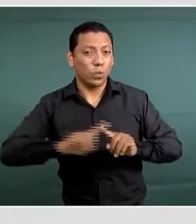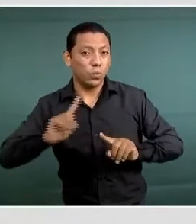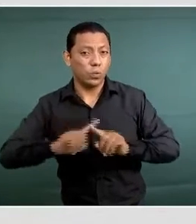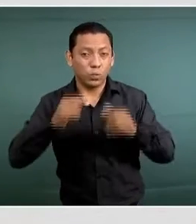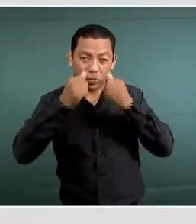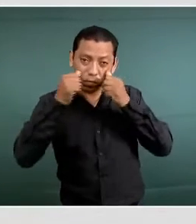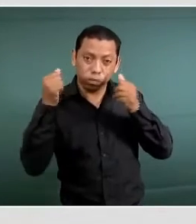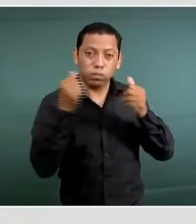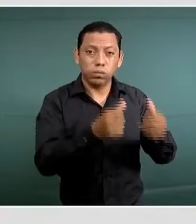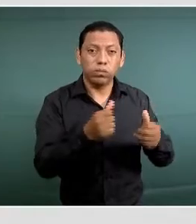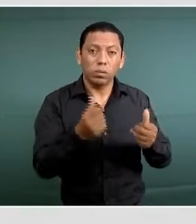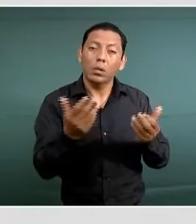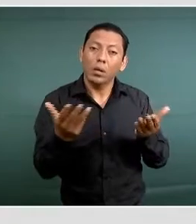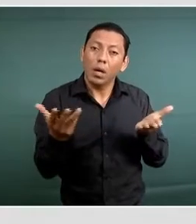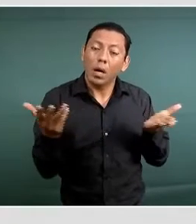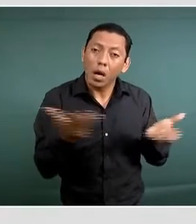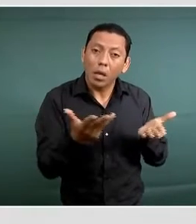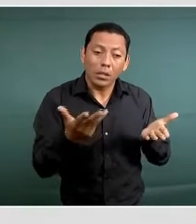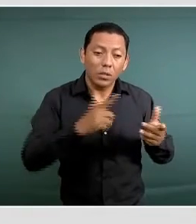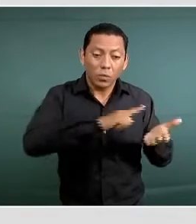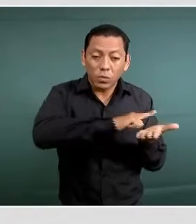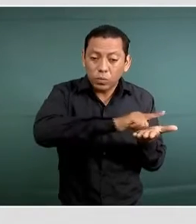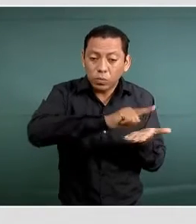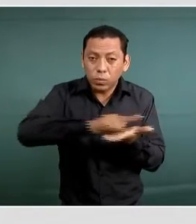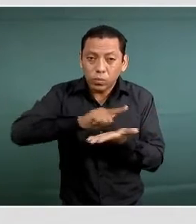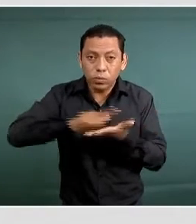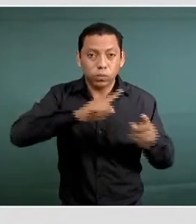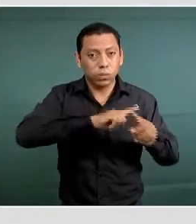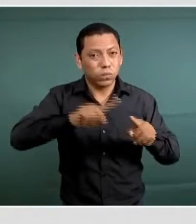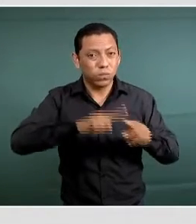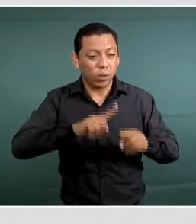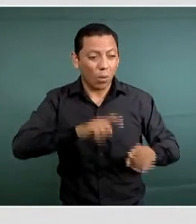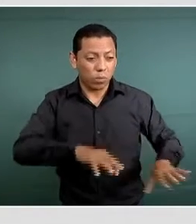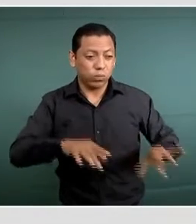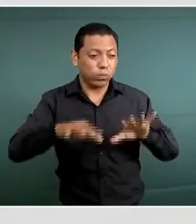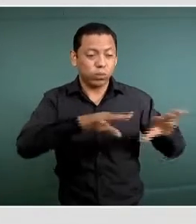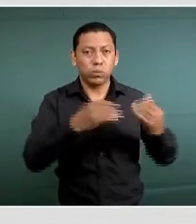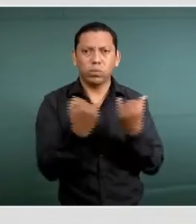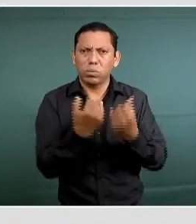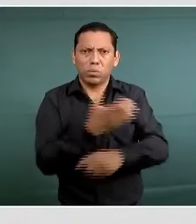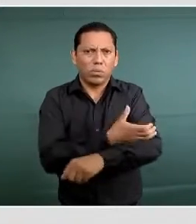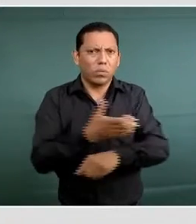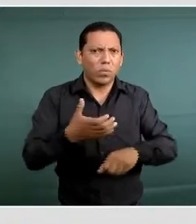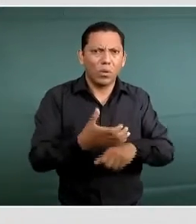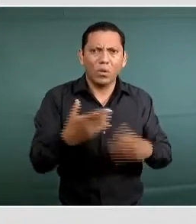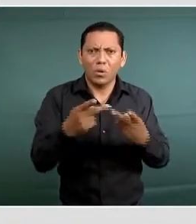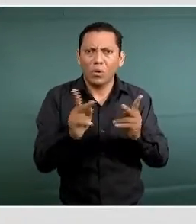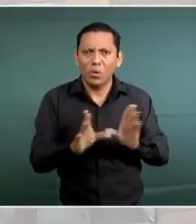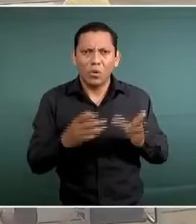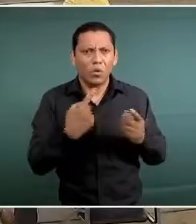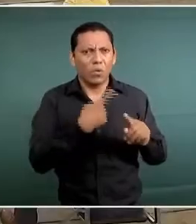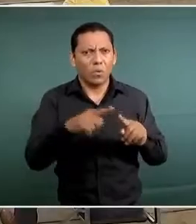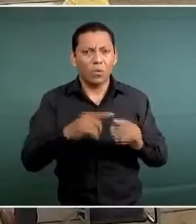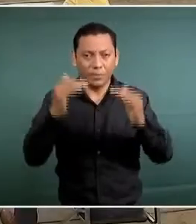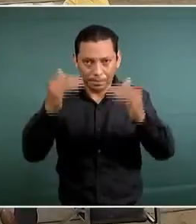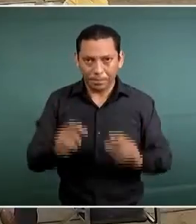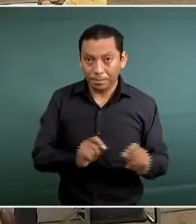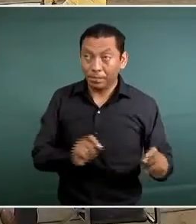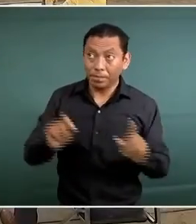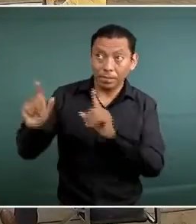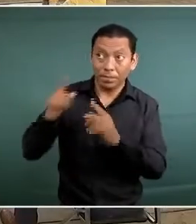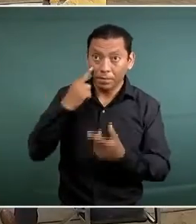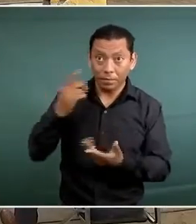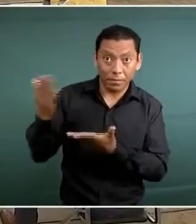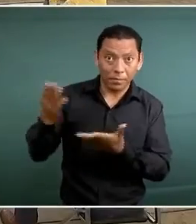están haciendo el desagüe de esta zona inundada. Por supuesto, compañeros de Protección Civil también. La siguiente, por favor.